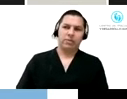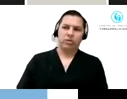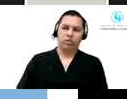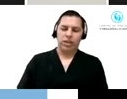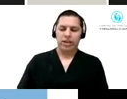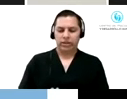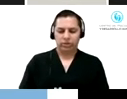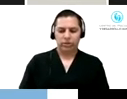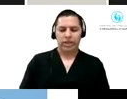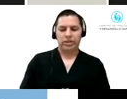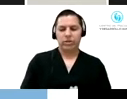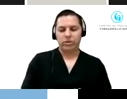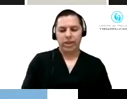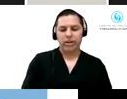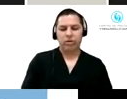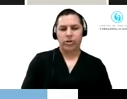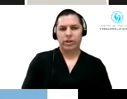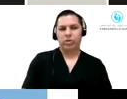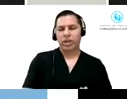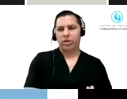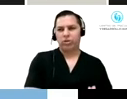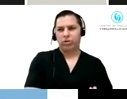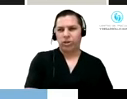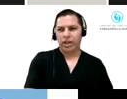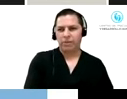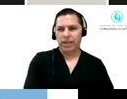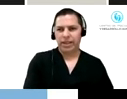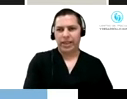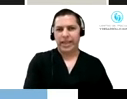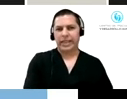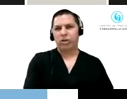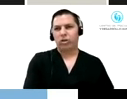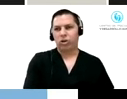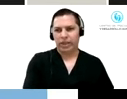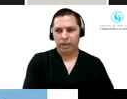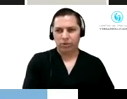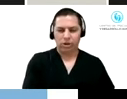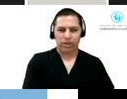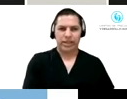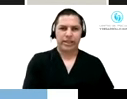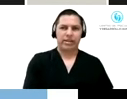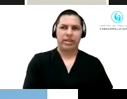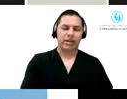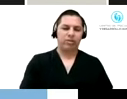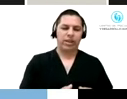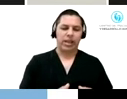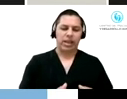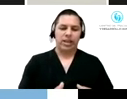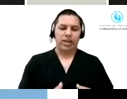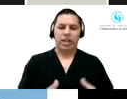de manera masculina, tu sexo y tu género corresponden a lo socialmente heteronormativo, por así decirlo, es